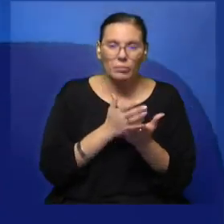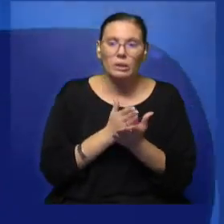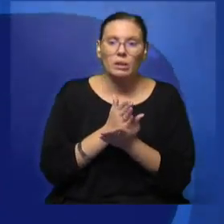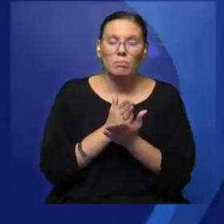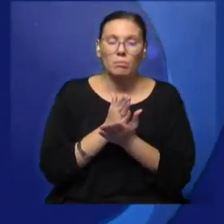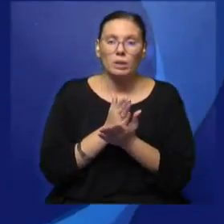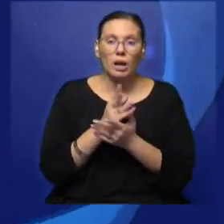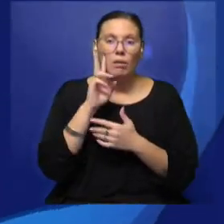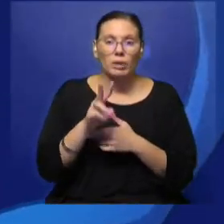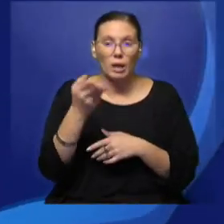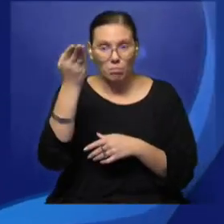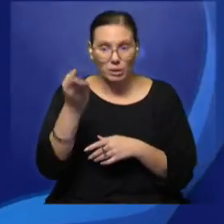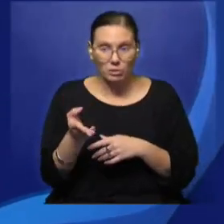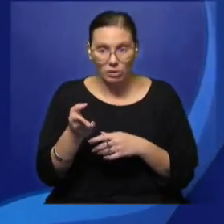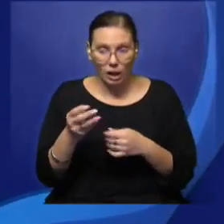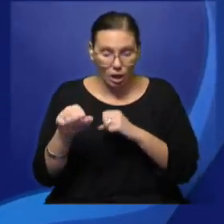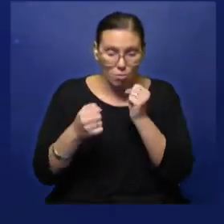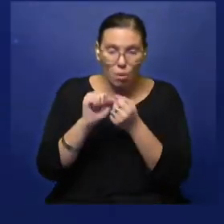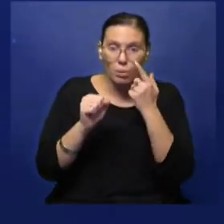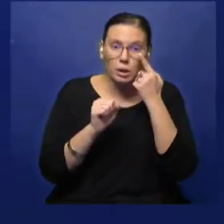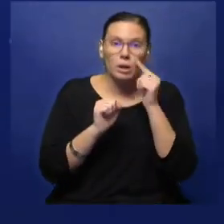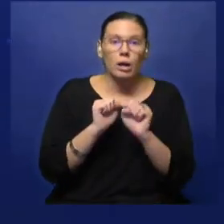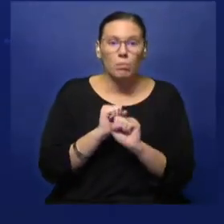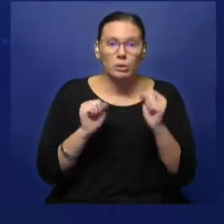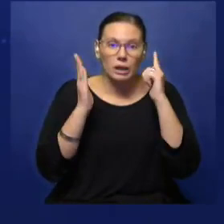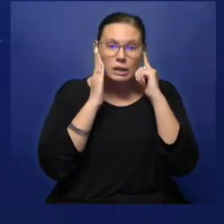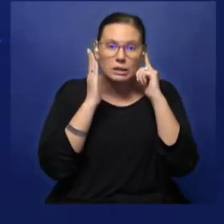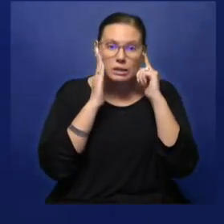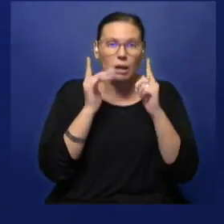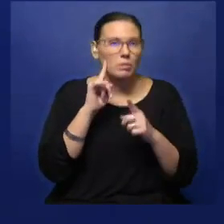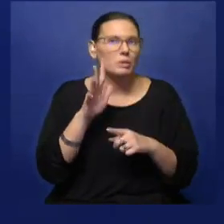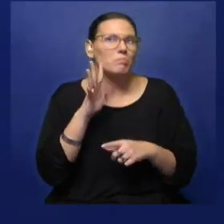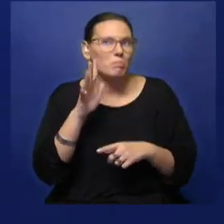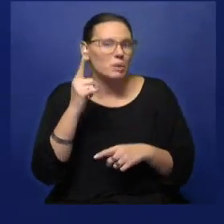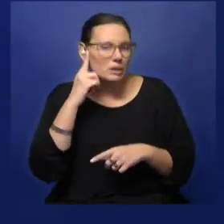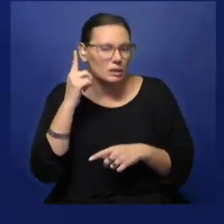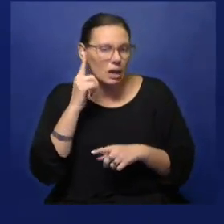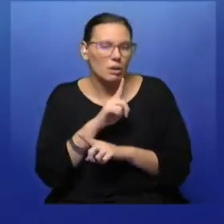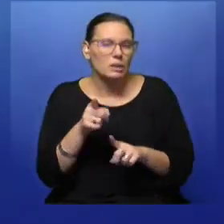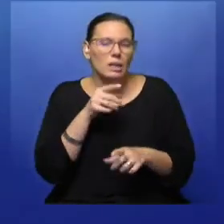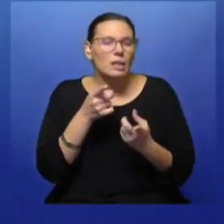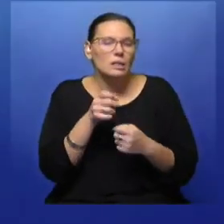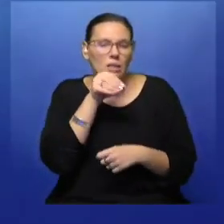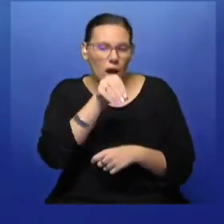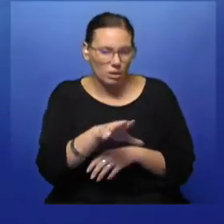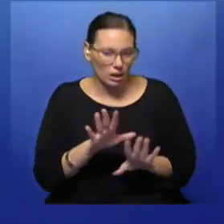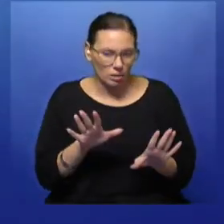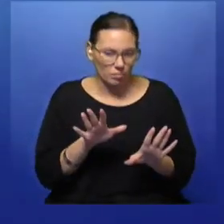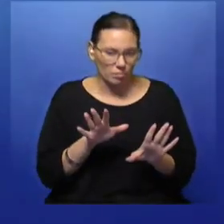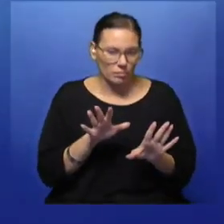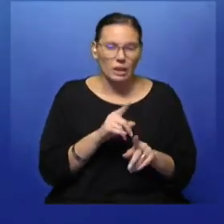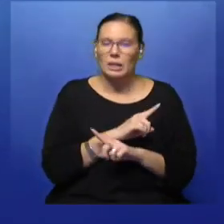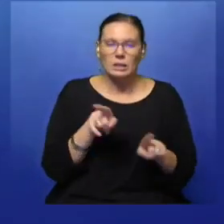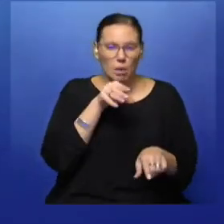cuando uno veía al personaje en acción pudiera saber lo que el personaje estaba pensando incluso sin palabras. Bien, eso, incluso